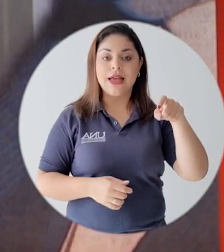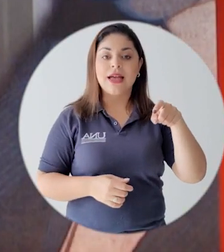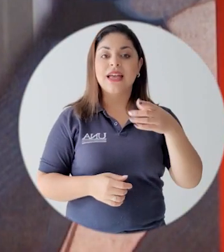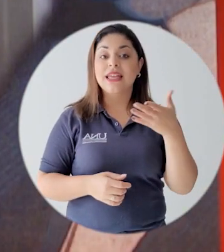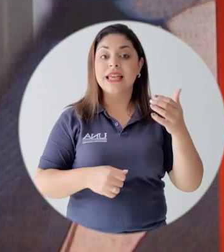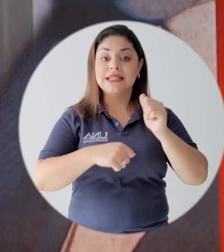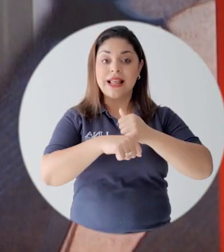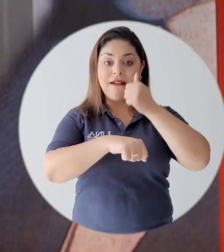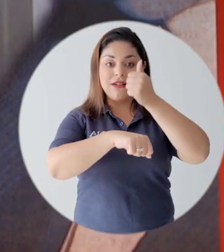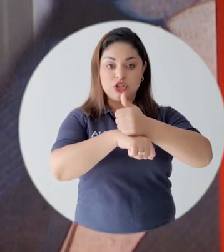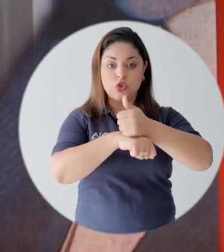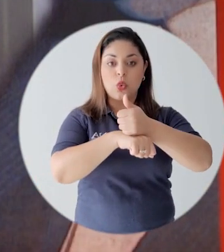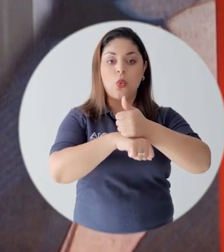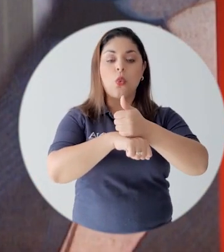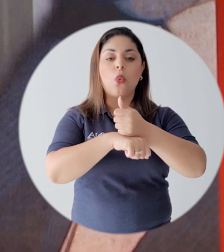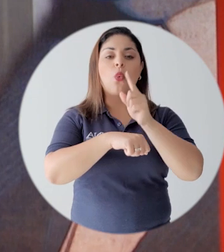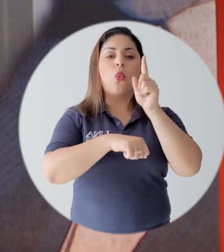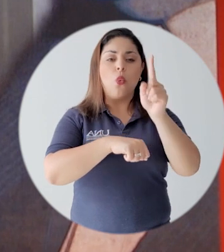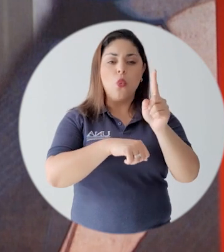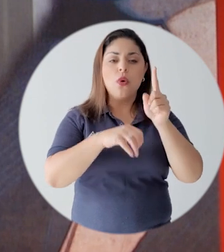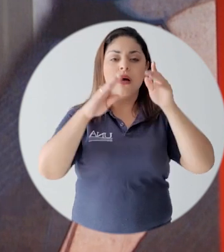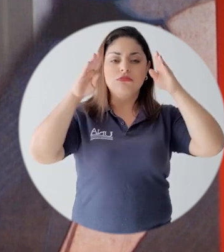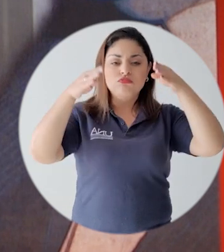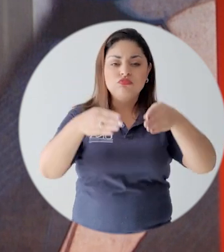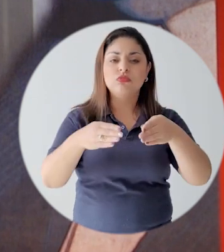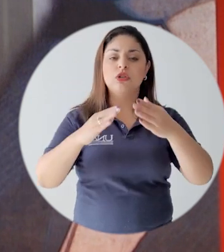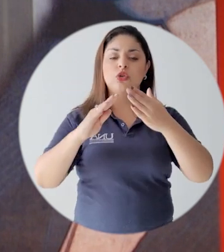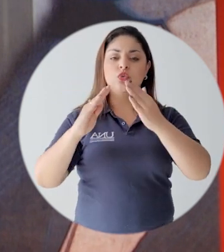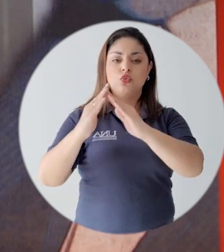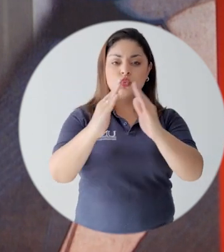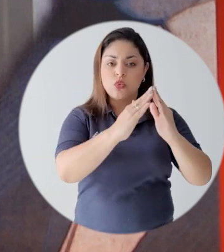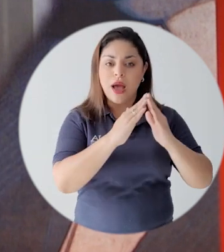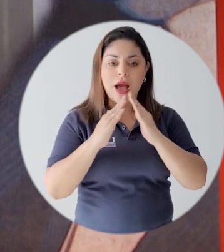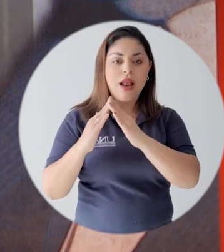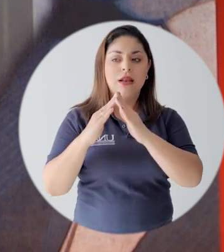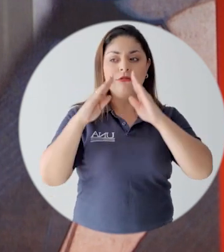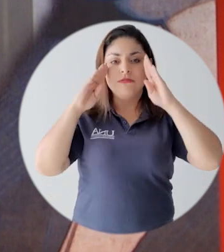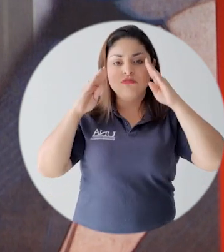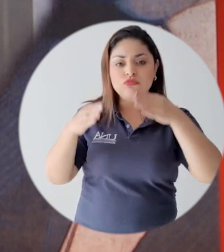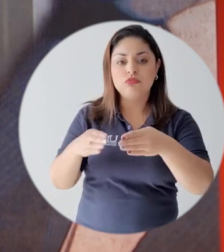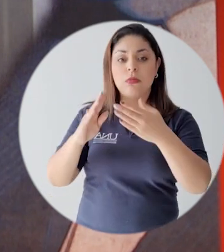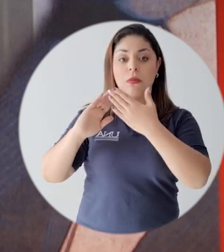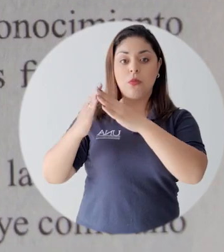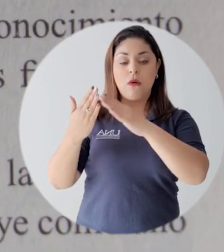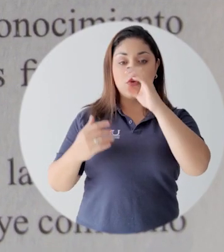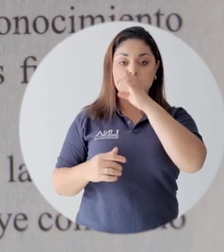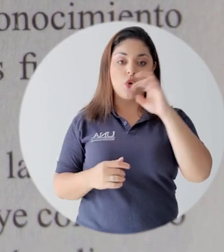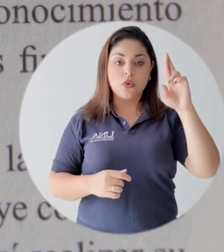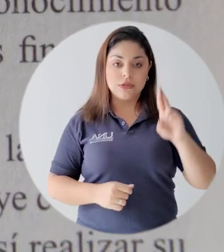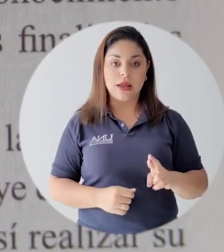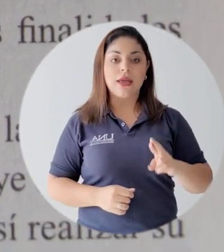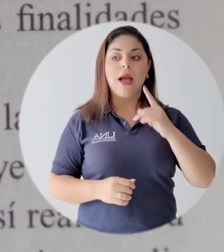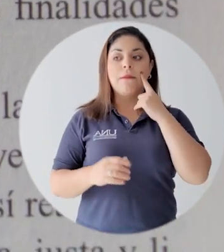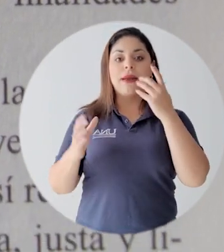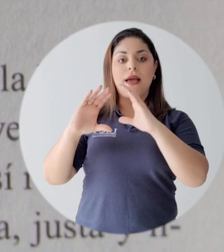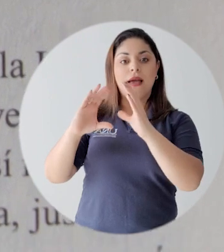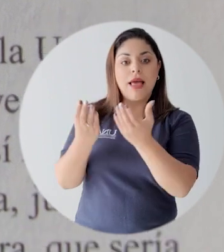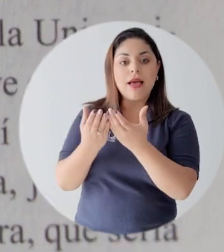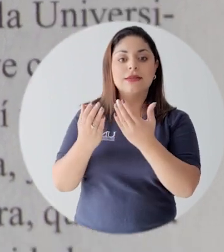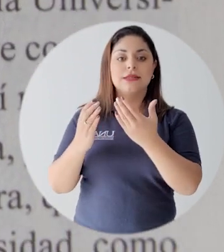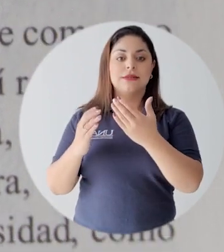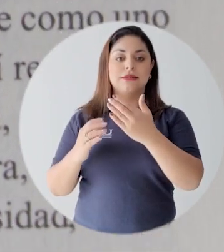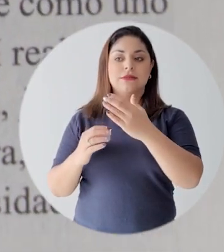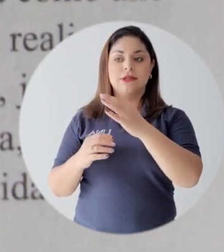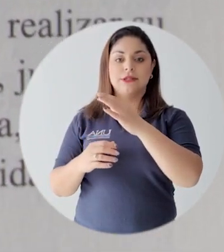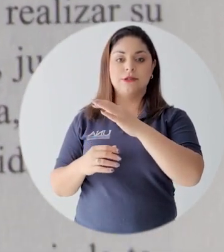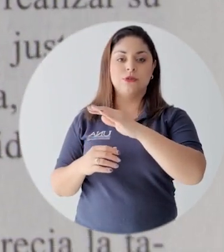necesaria. Se estableció para eso una vocación rural, una vocación en los pueblos de Costa Rica, para las